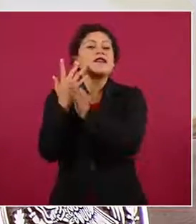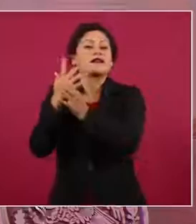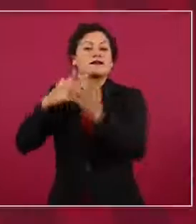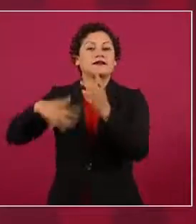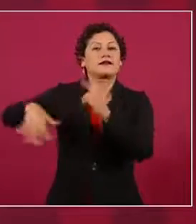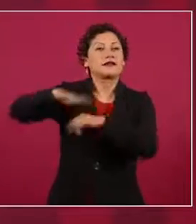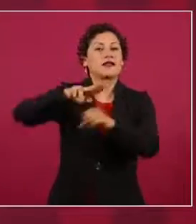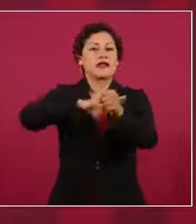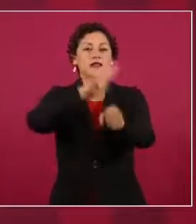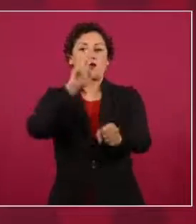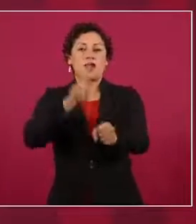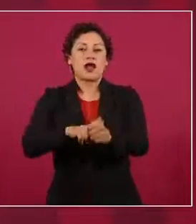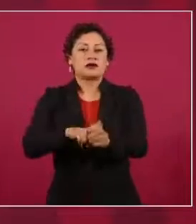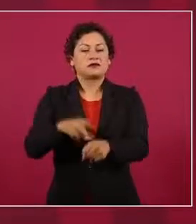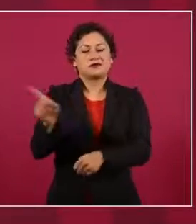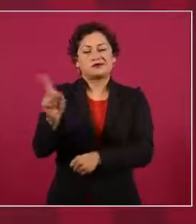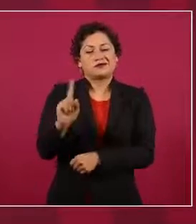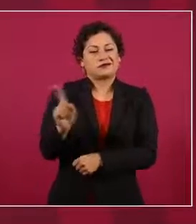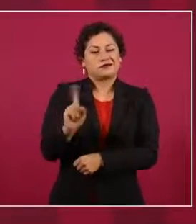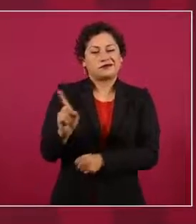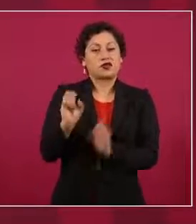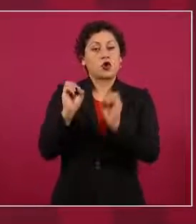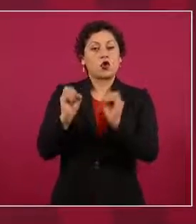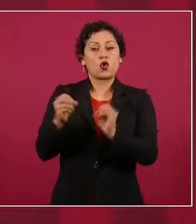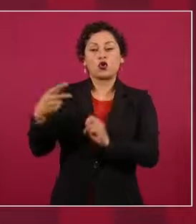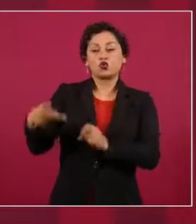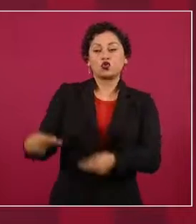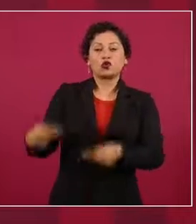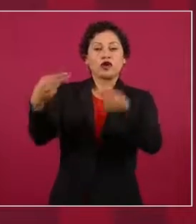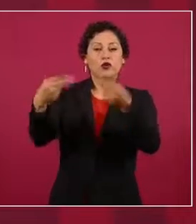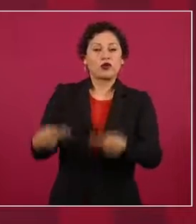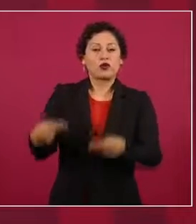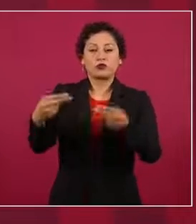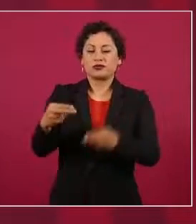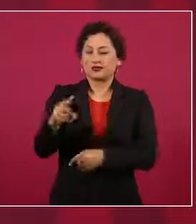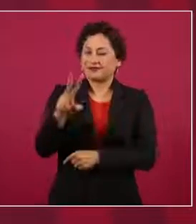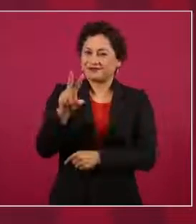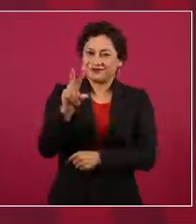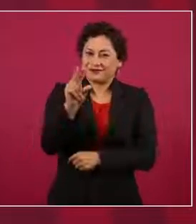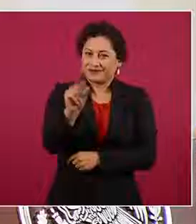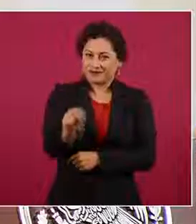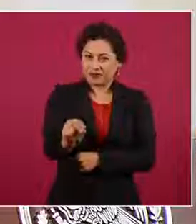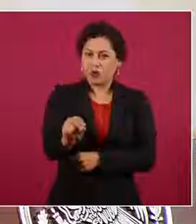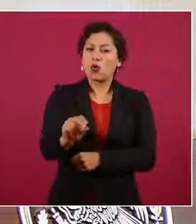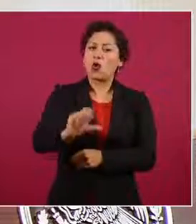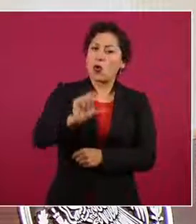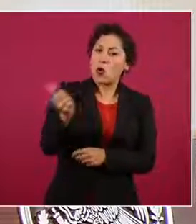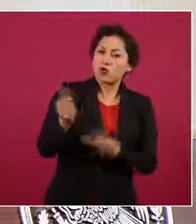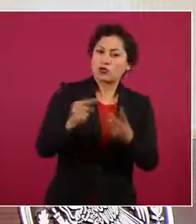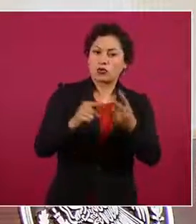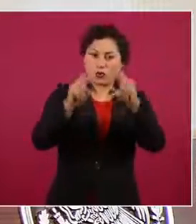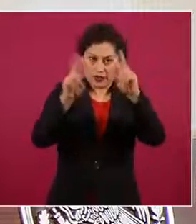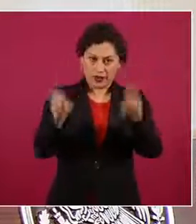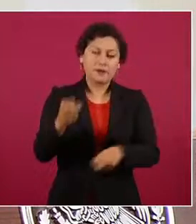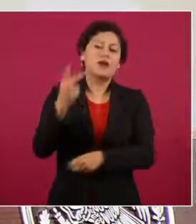más los negocios, es una cuestión política. Nosotros tenemos adversarios políticos,